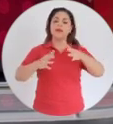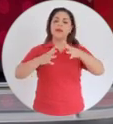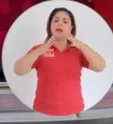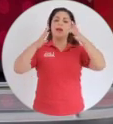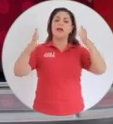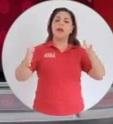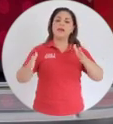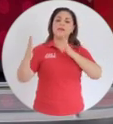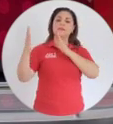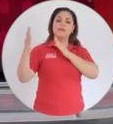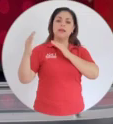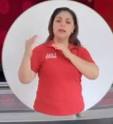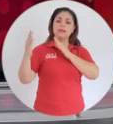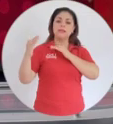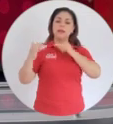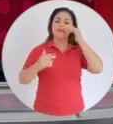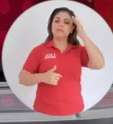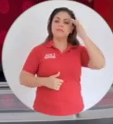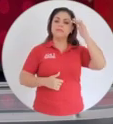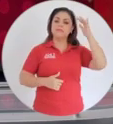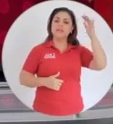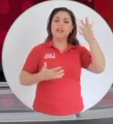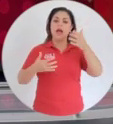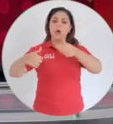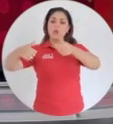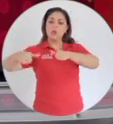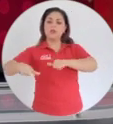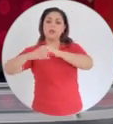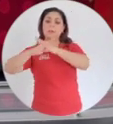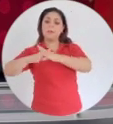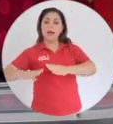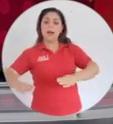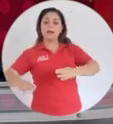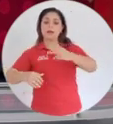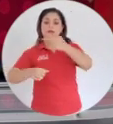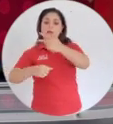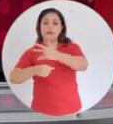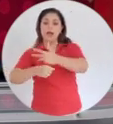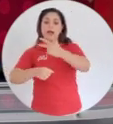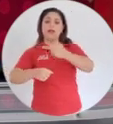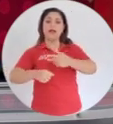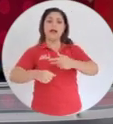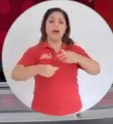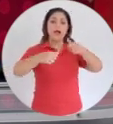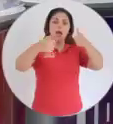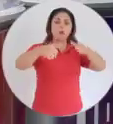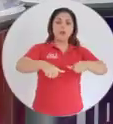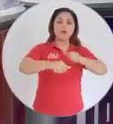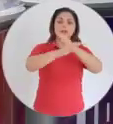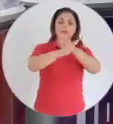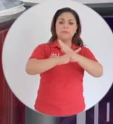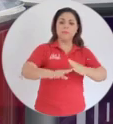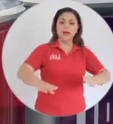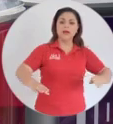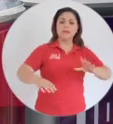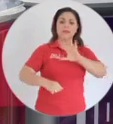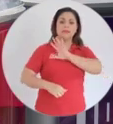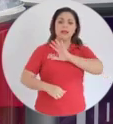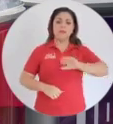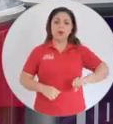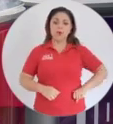enorme expectativa. Los acuerdos de paz de Guatemala, los acuerdos de paz de El Salvador, los mismos de